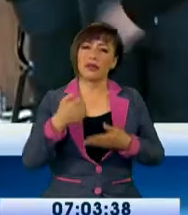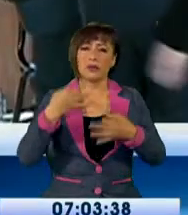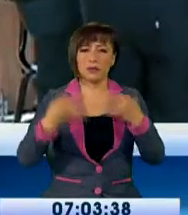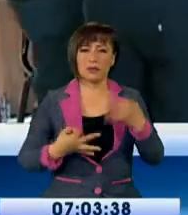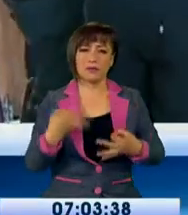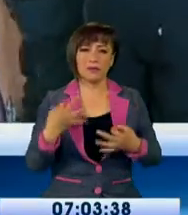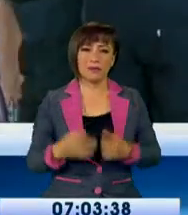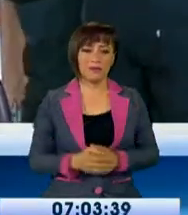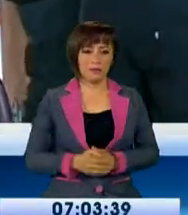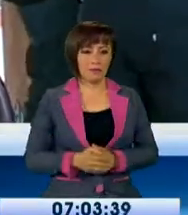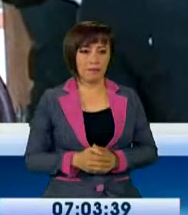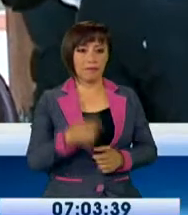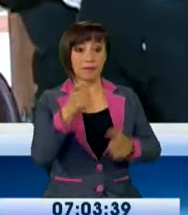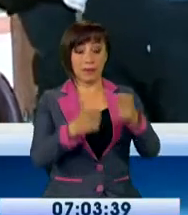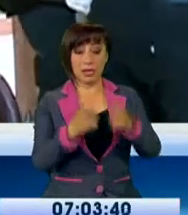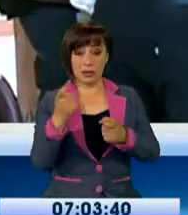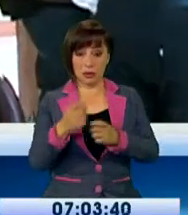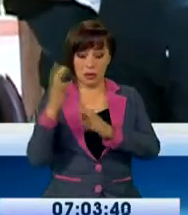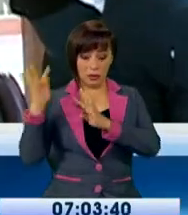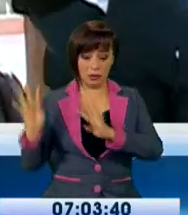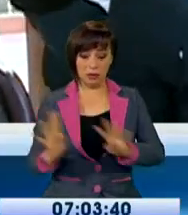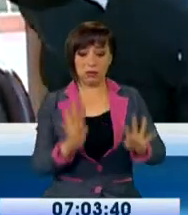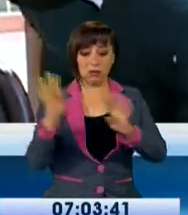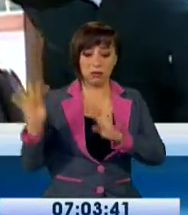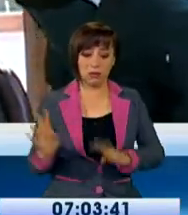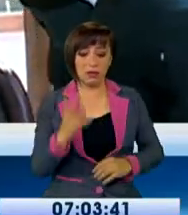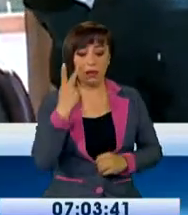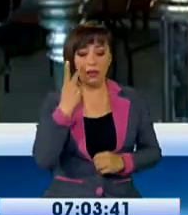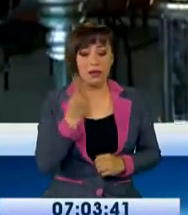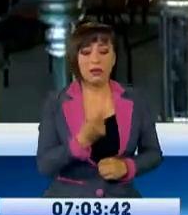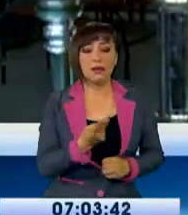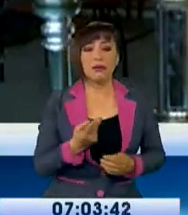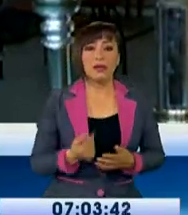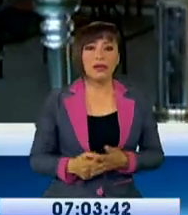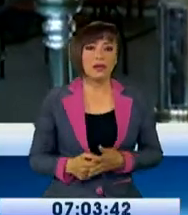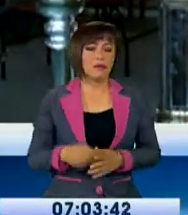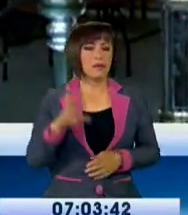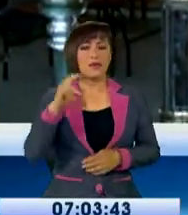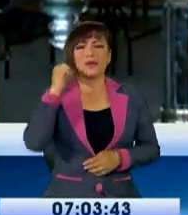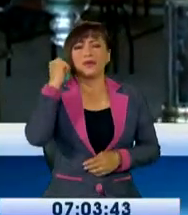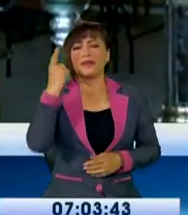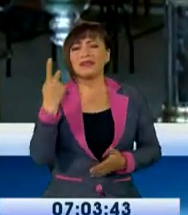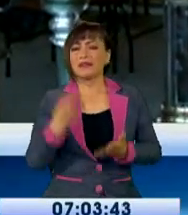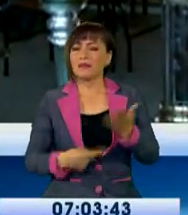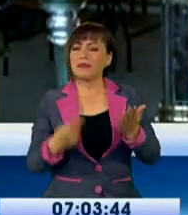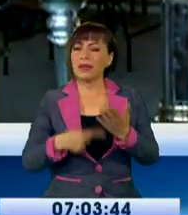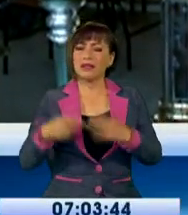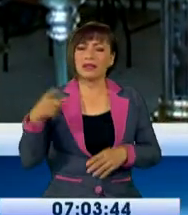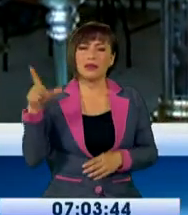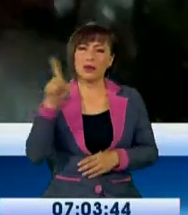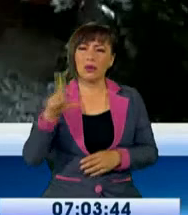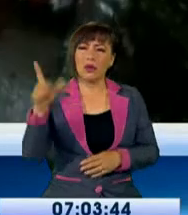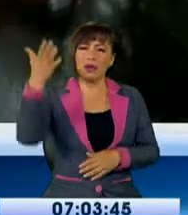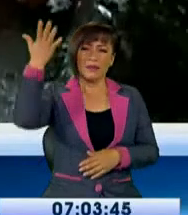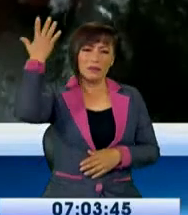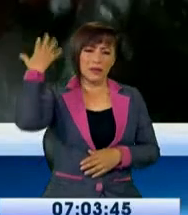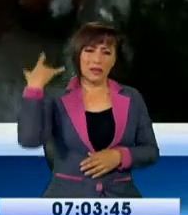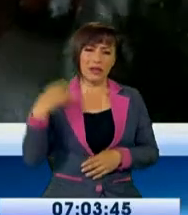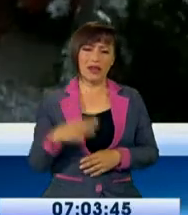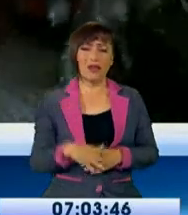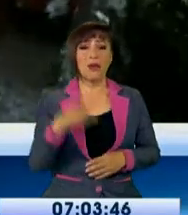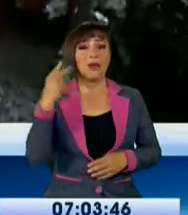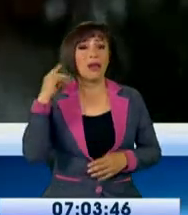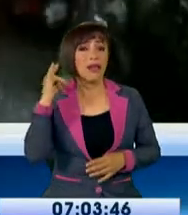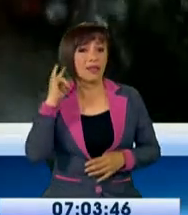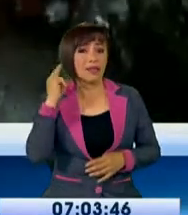Las personas que llegan al velorio comentan asustadas lo sucedido. No acaban de entender qué pasó ese lunes en la tarde, cuando en un descuido